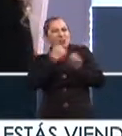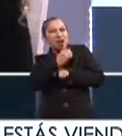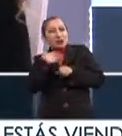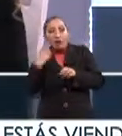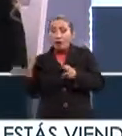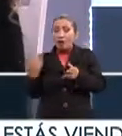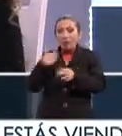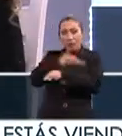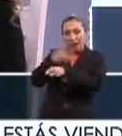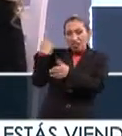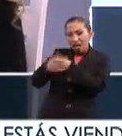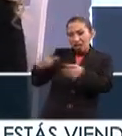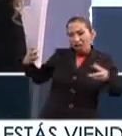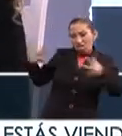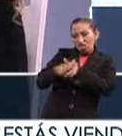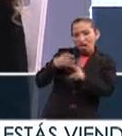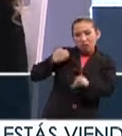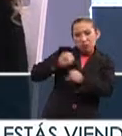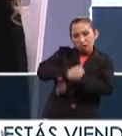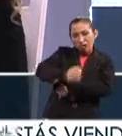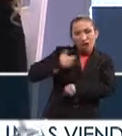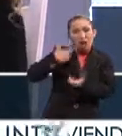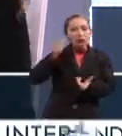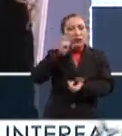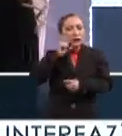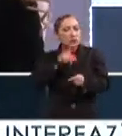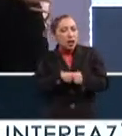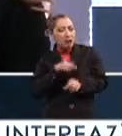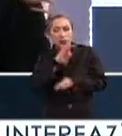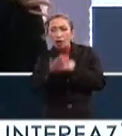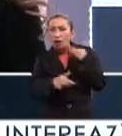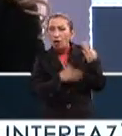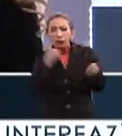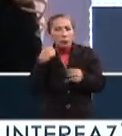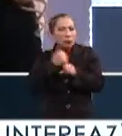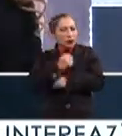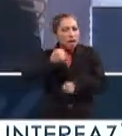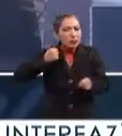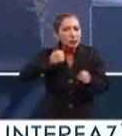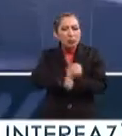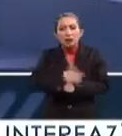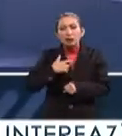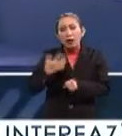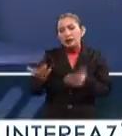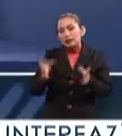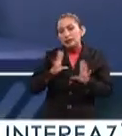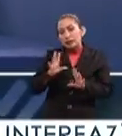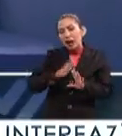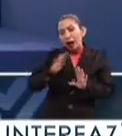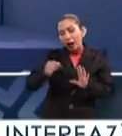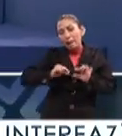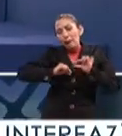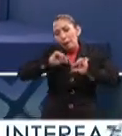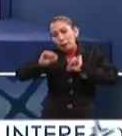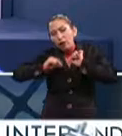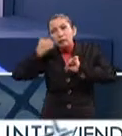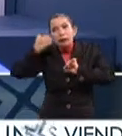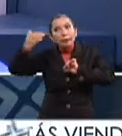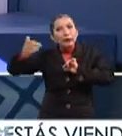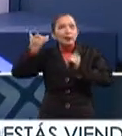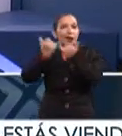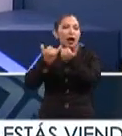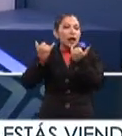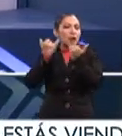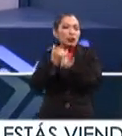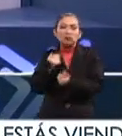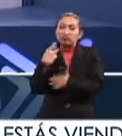parental, a evitar la violencia sexual, a evitar todos estos tipos de violencia que ahorita venimos pues arrastrando desde hace muchísimo tiempo. Estamos